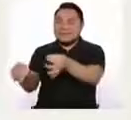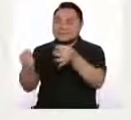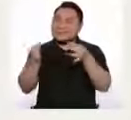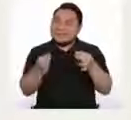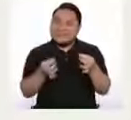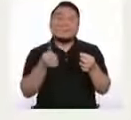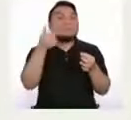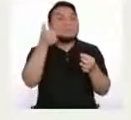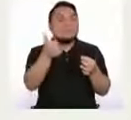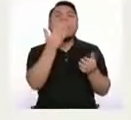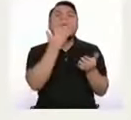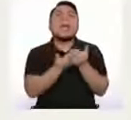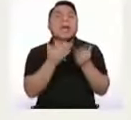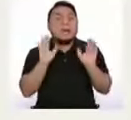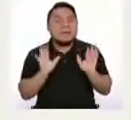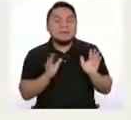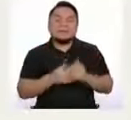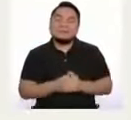A ver.